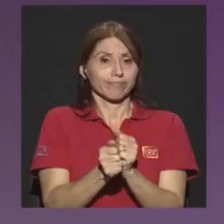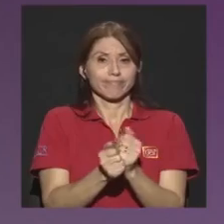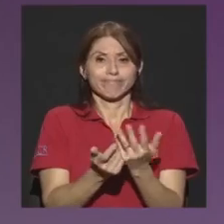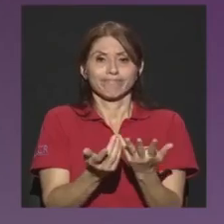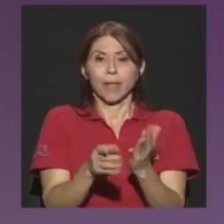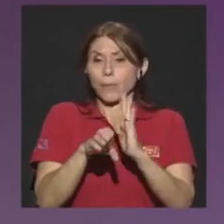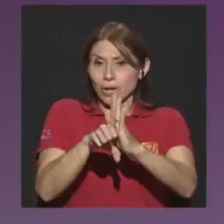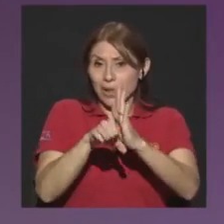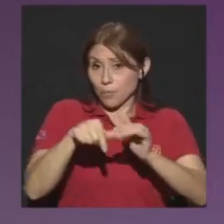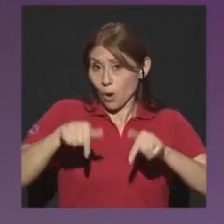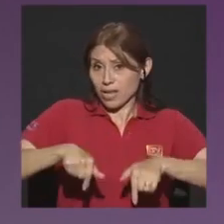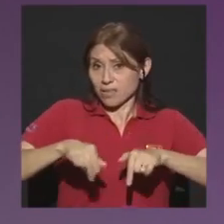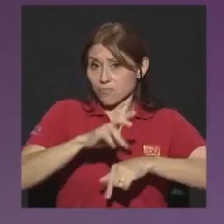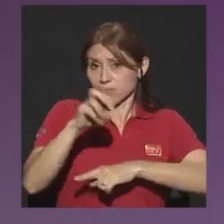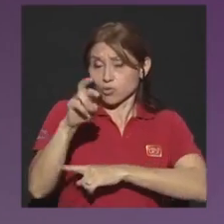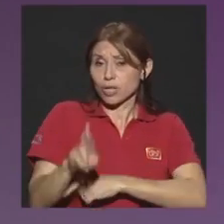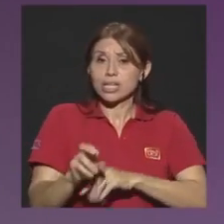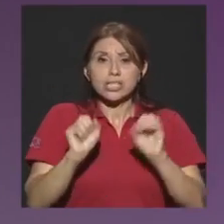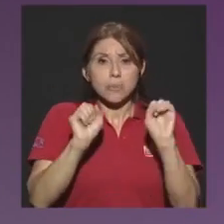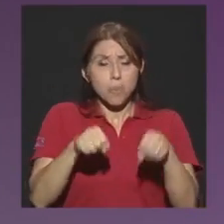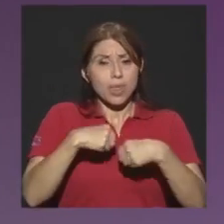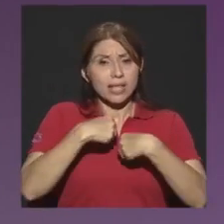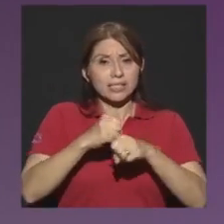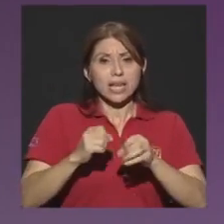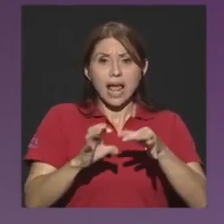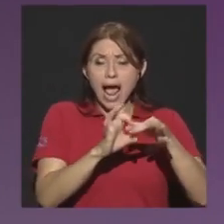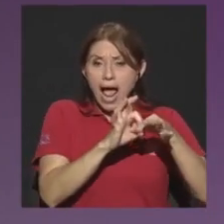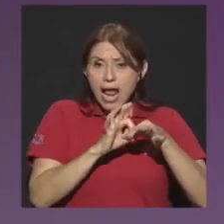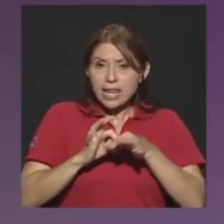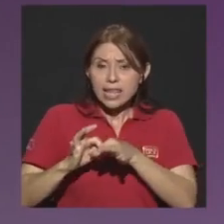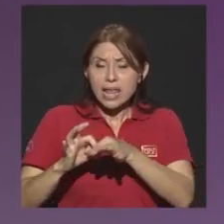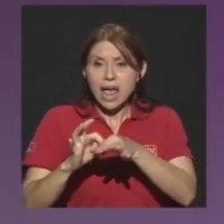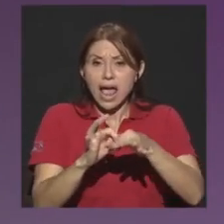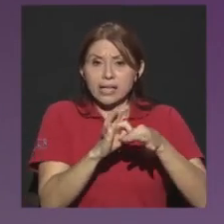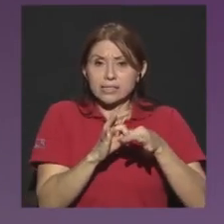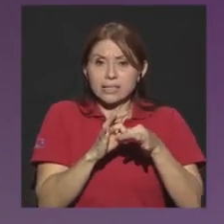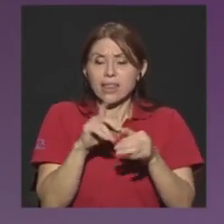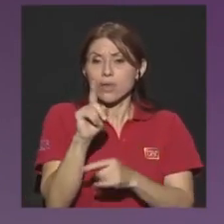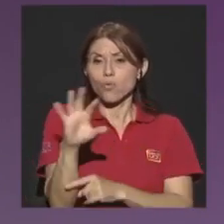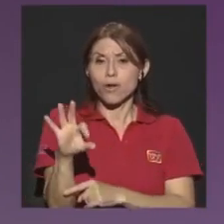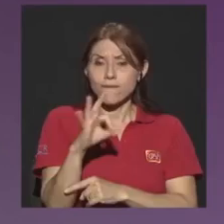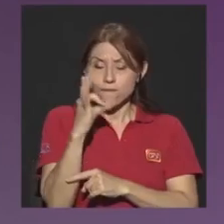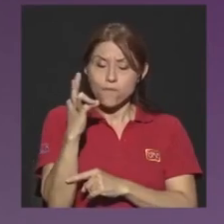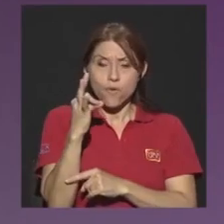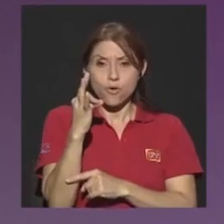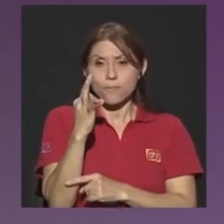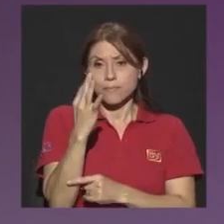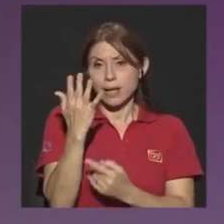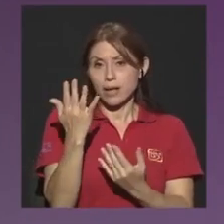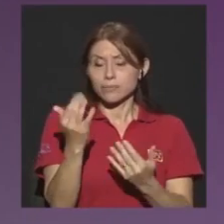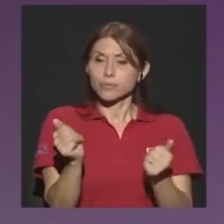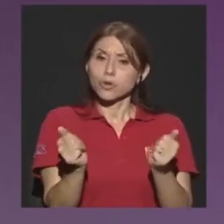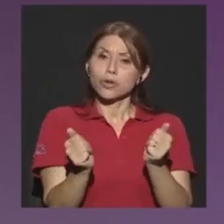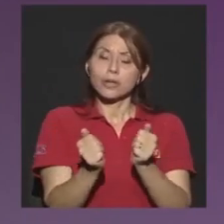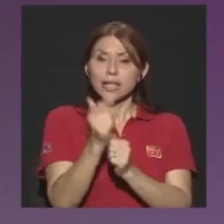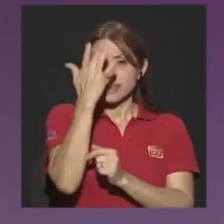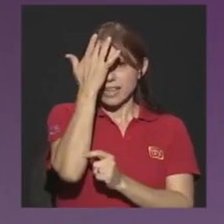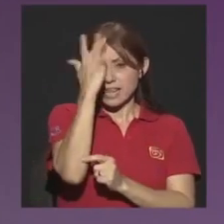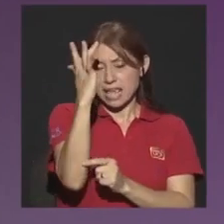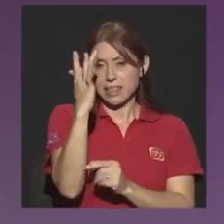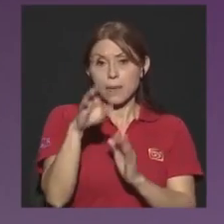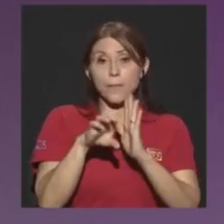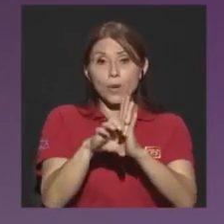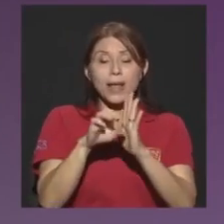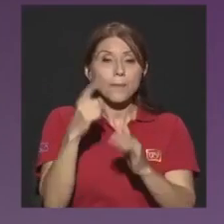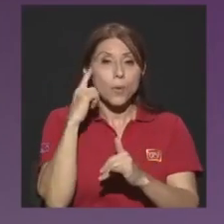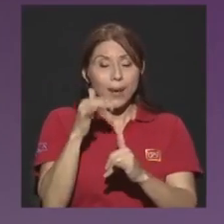buena alianza con una dinámica inteligente para denunciar, por ejemplo, la campaña del INAMU de Tarjeta